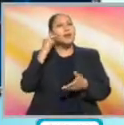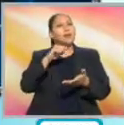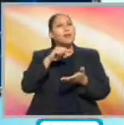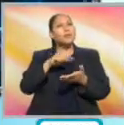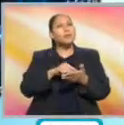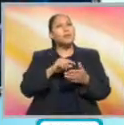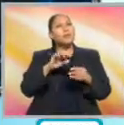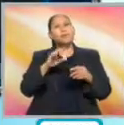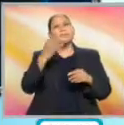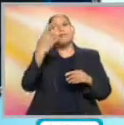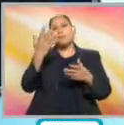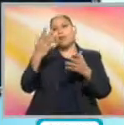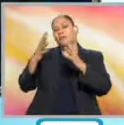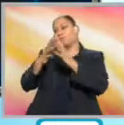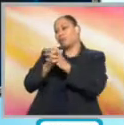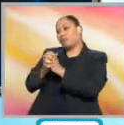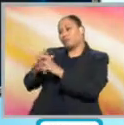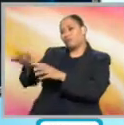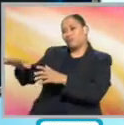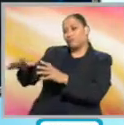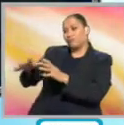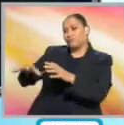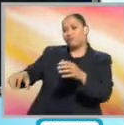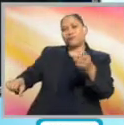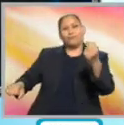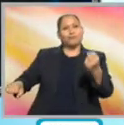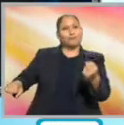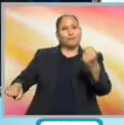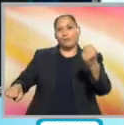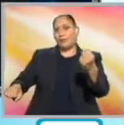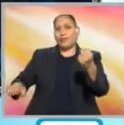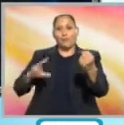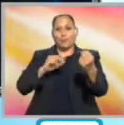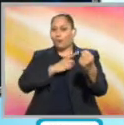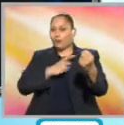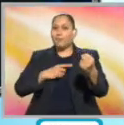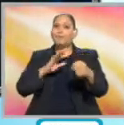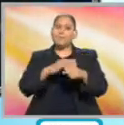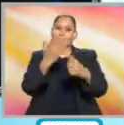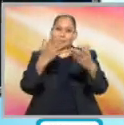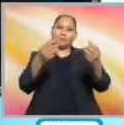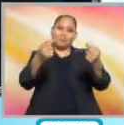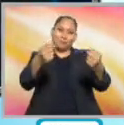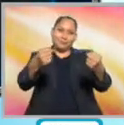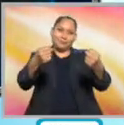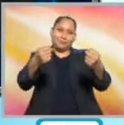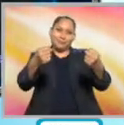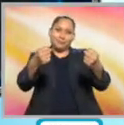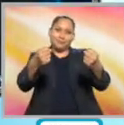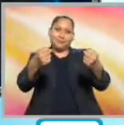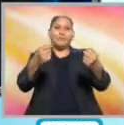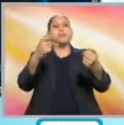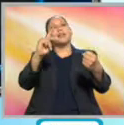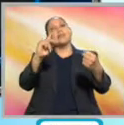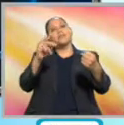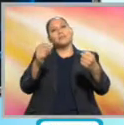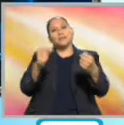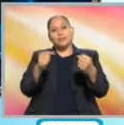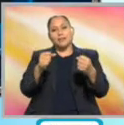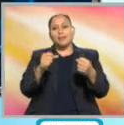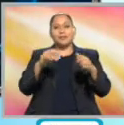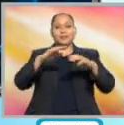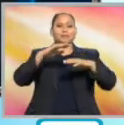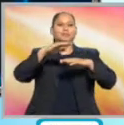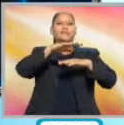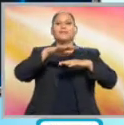agarro la mano, ¿no? De la pareja, ya ves que no se debe hacer porque debes ir con las Claro. manos al No, volante, no sobre el volante. Pero si Pero- te paras en el mirador, y le pones con The la Future,